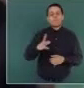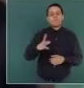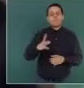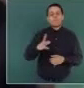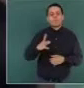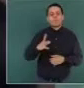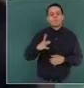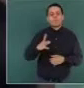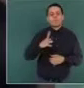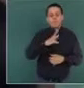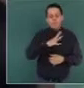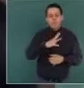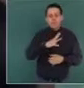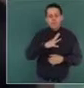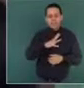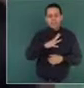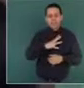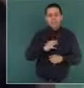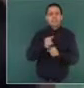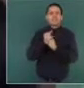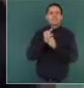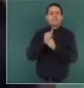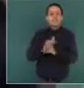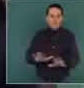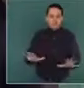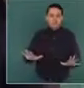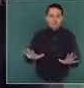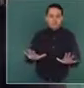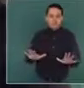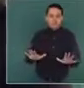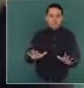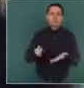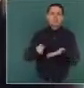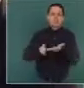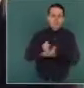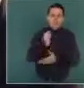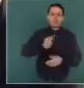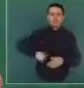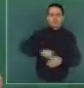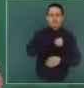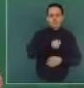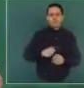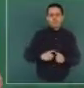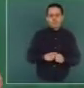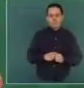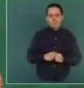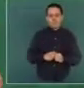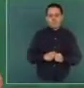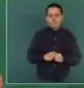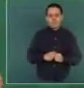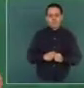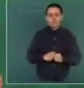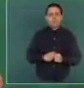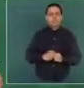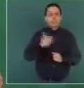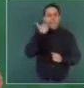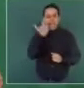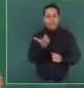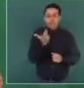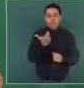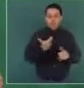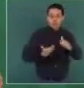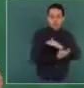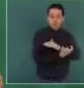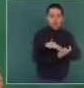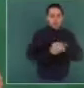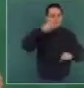decisión que tenemos de acabar con la corrupción